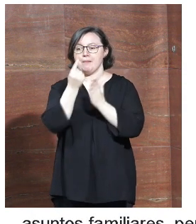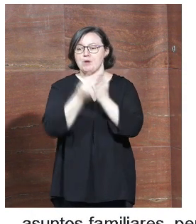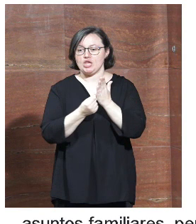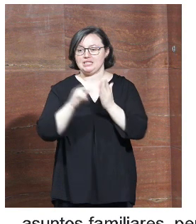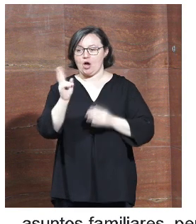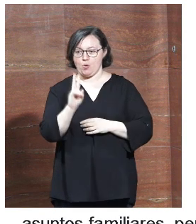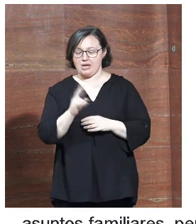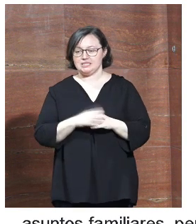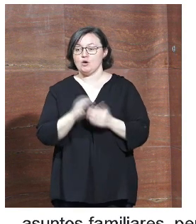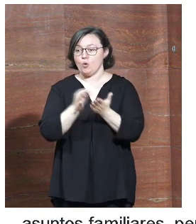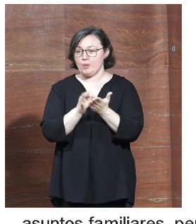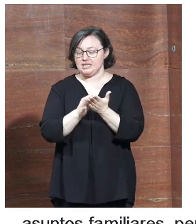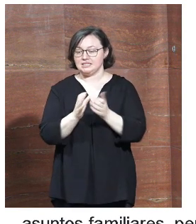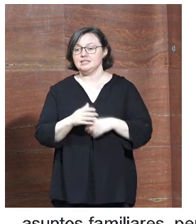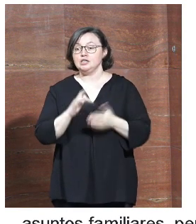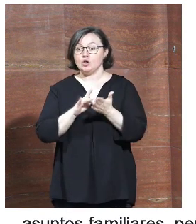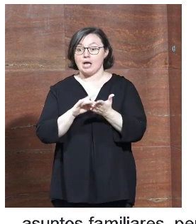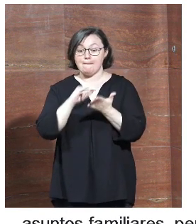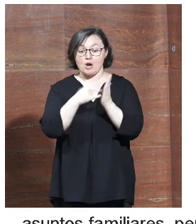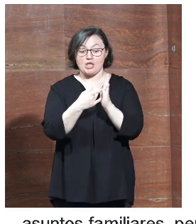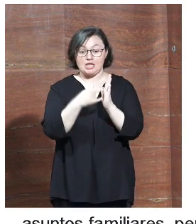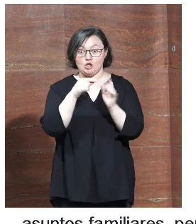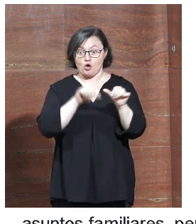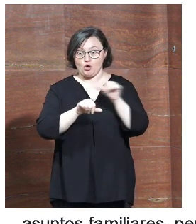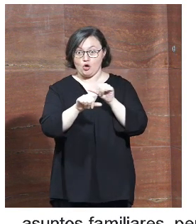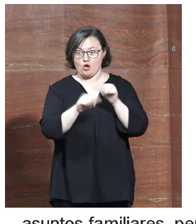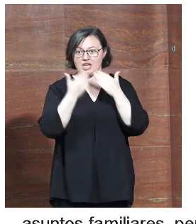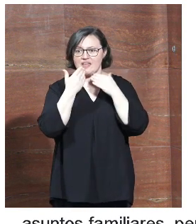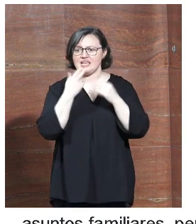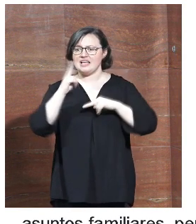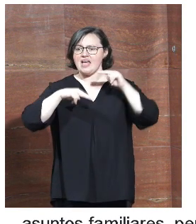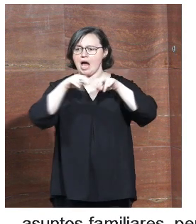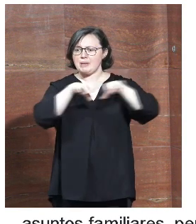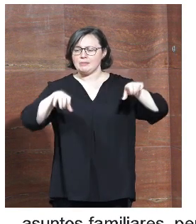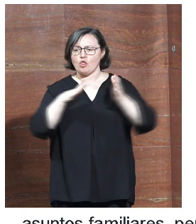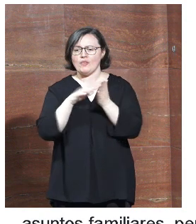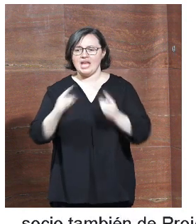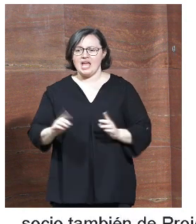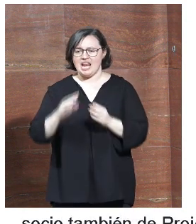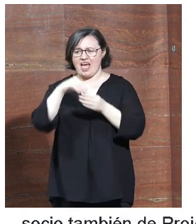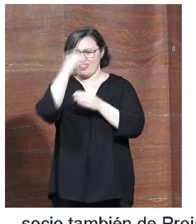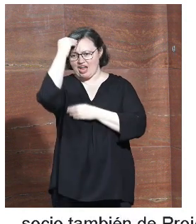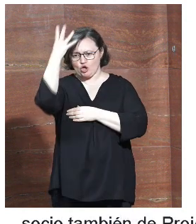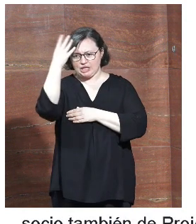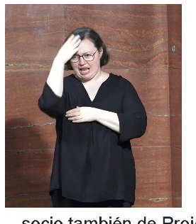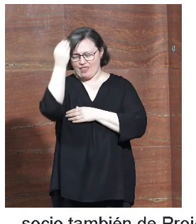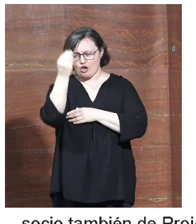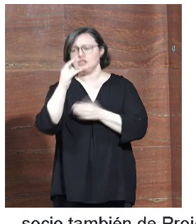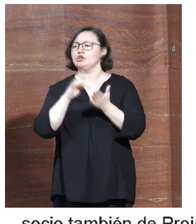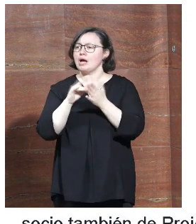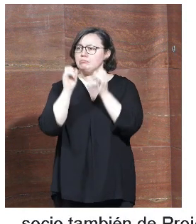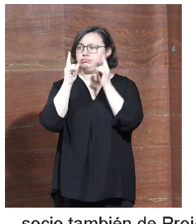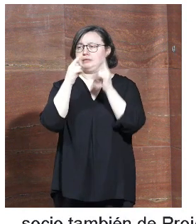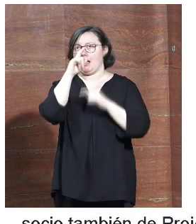nos contaban cómo ellos, a partir de un proyecto de apartamentos en Lanzarote, se dieron cuenta de la importancia que